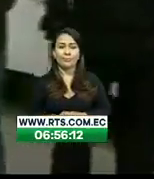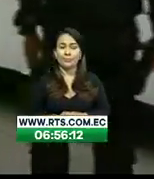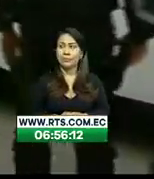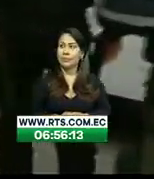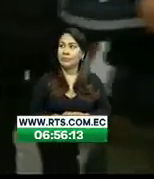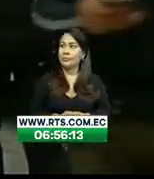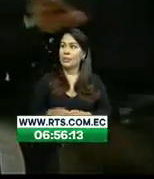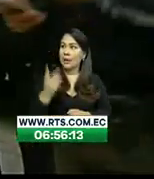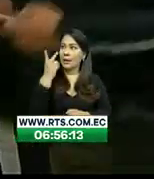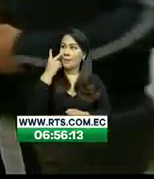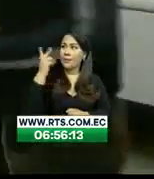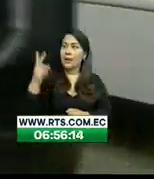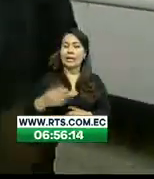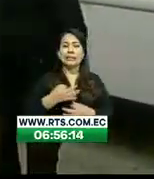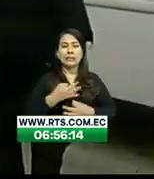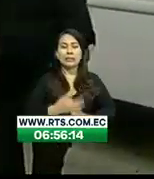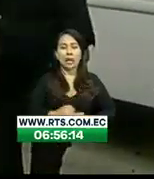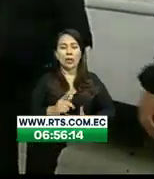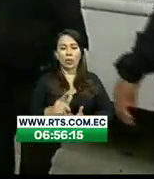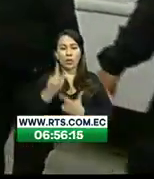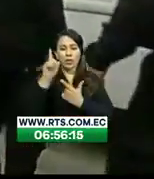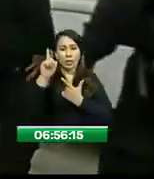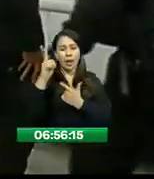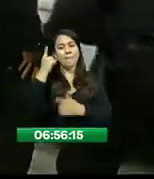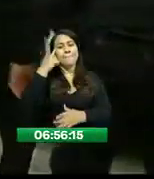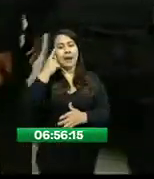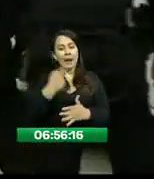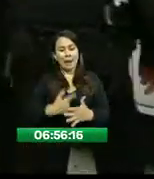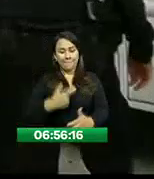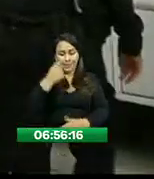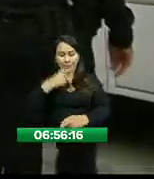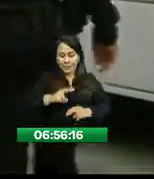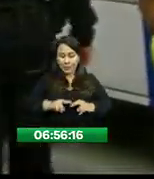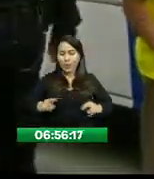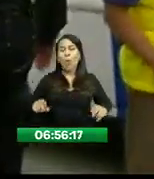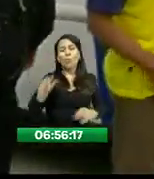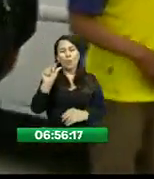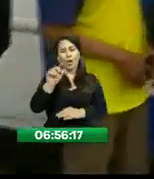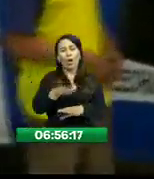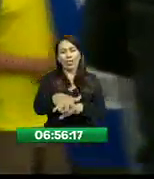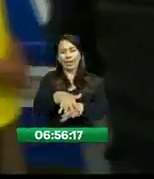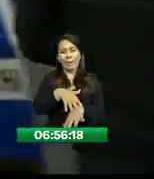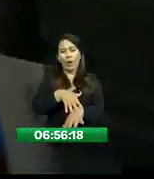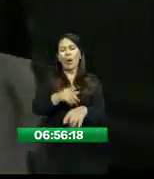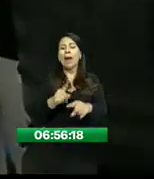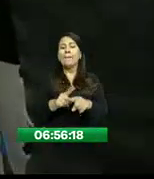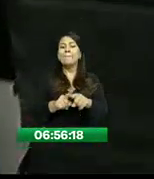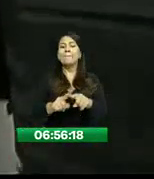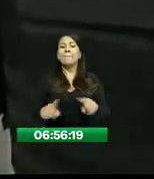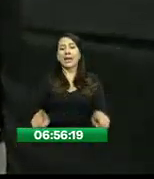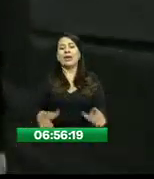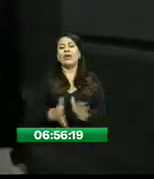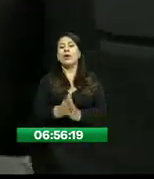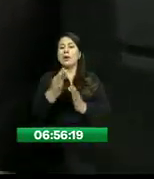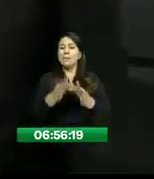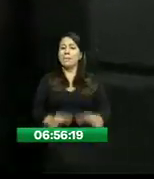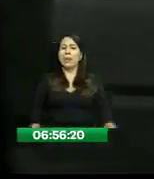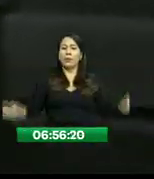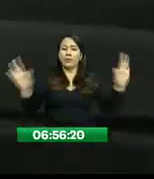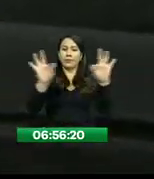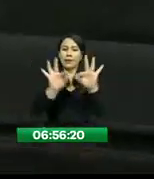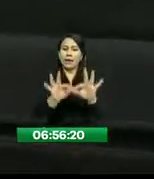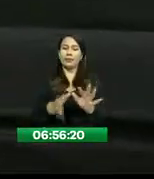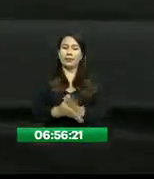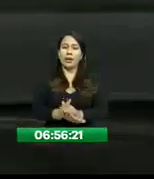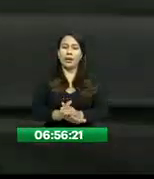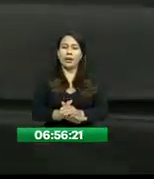entonces, una seguridad para el pasajero también. Es un poquito demoroso, pero estoy de acuerdo. Estamos en plenas fiestas de Guayaquil y los antisociales no